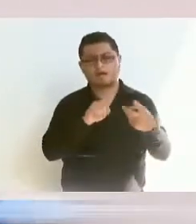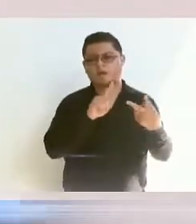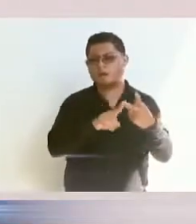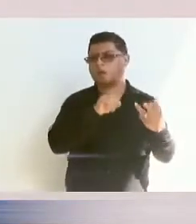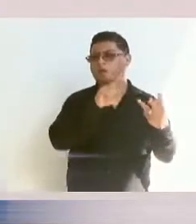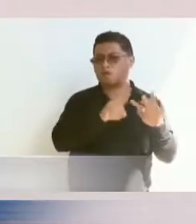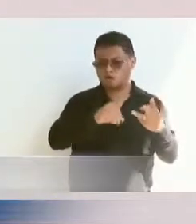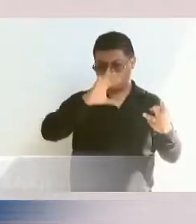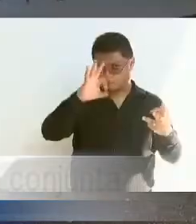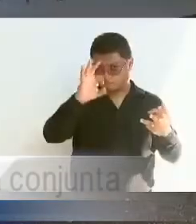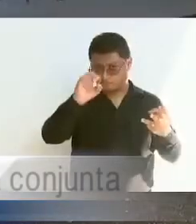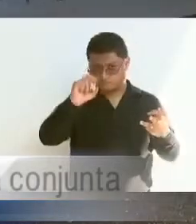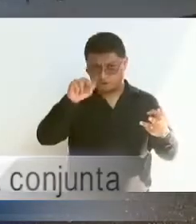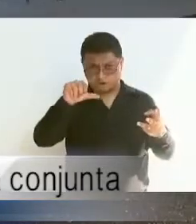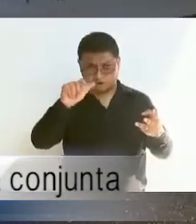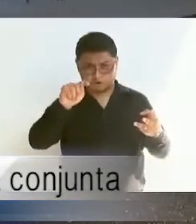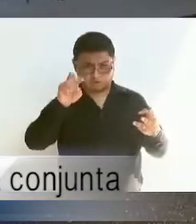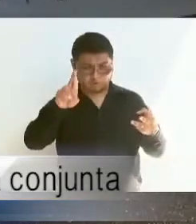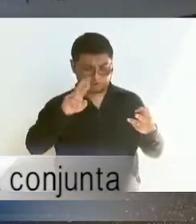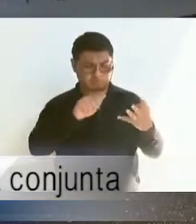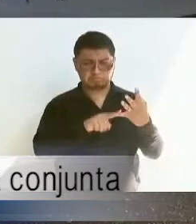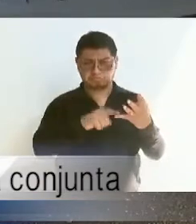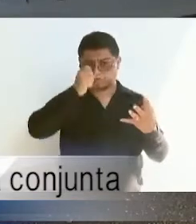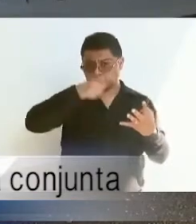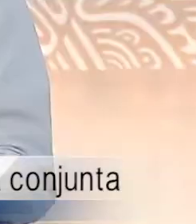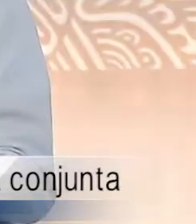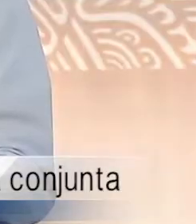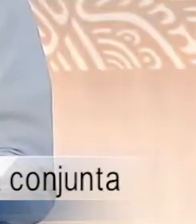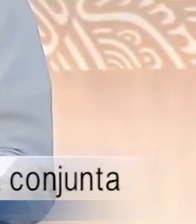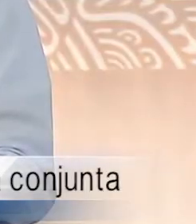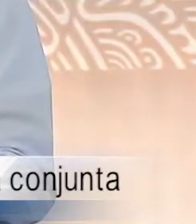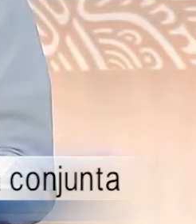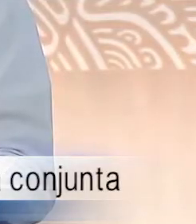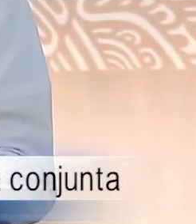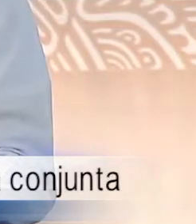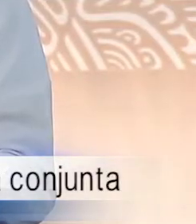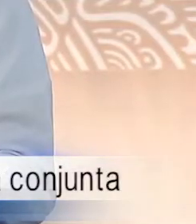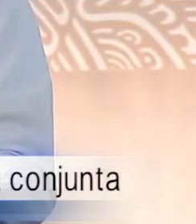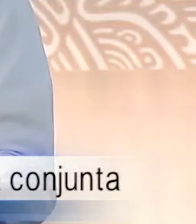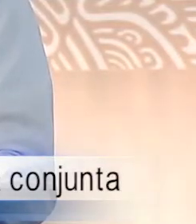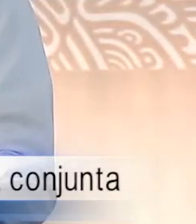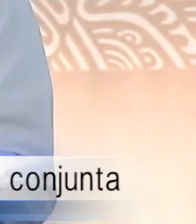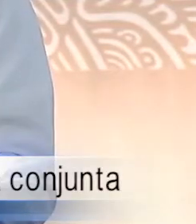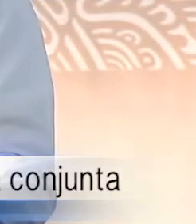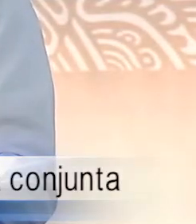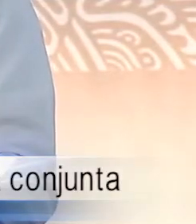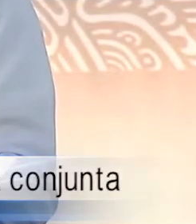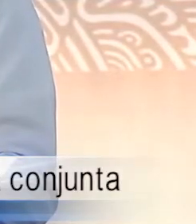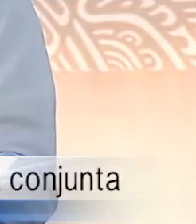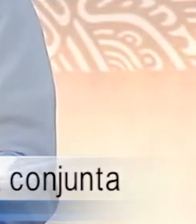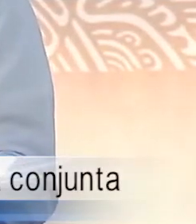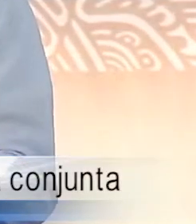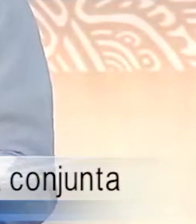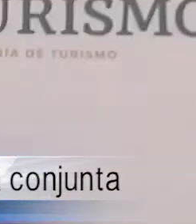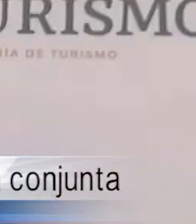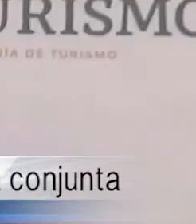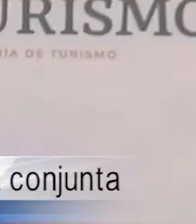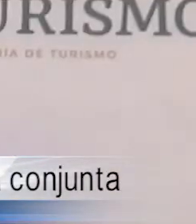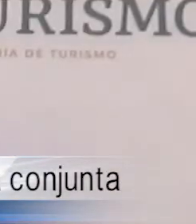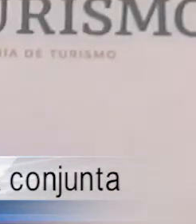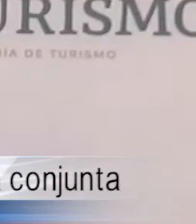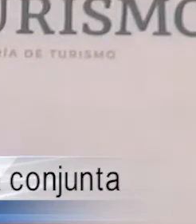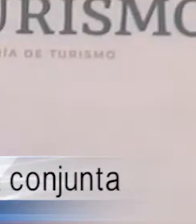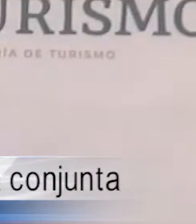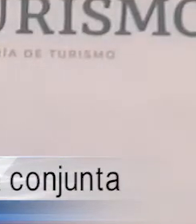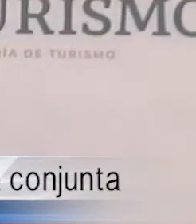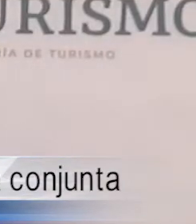yucateca golpeada por las catástrofes naturales va a ser abandonada, afirmó el gobernador Mauricio Viladozal ante el presidente